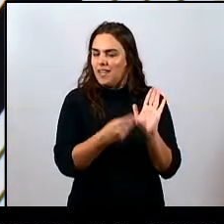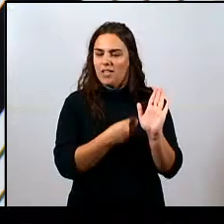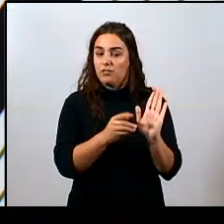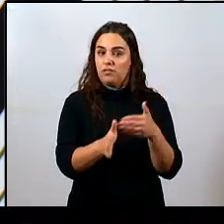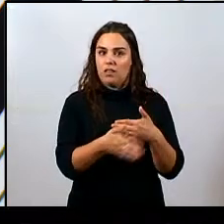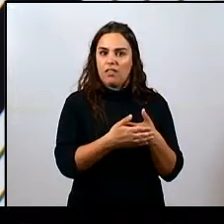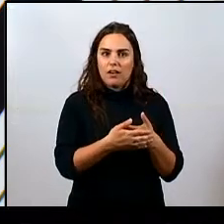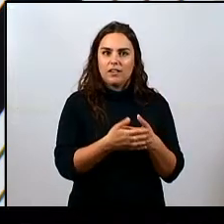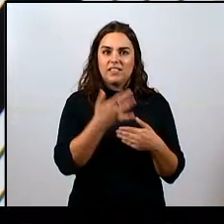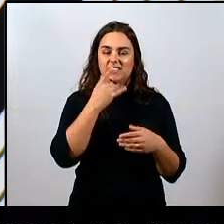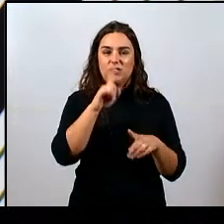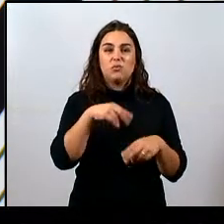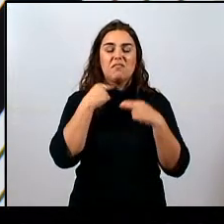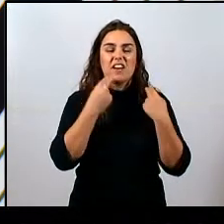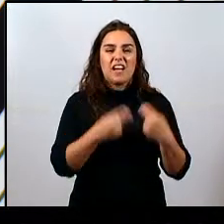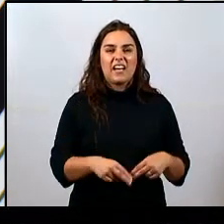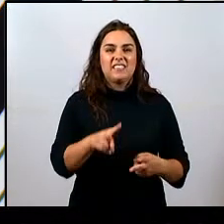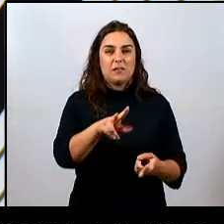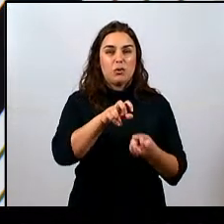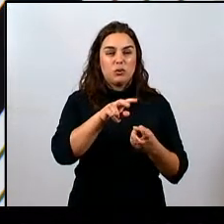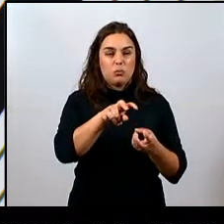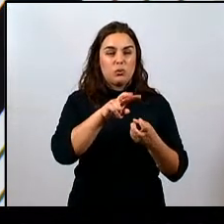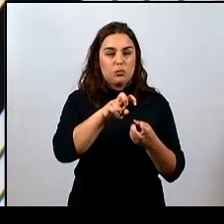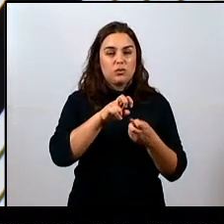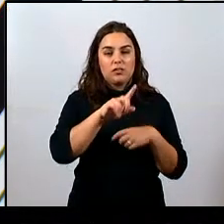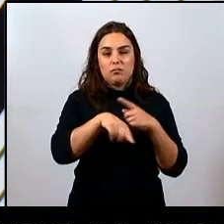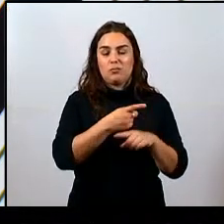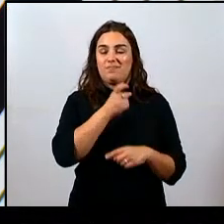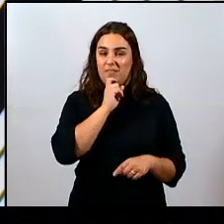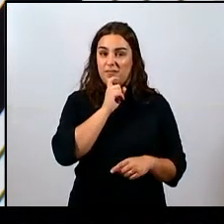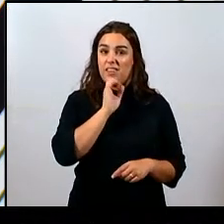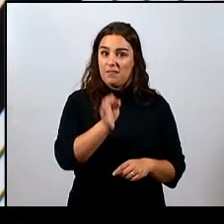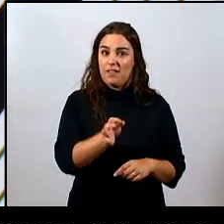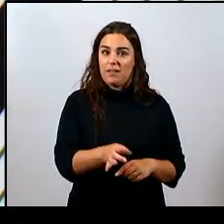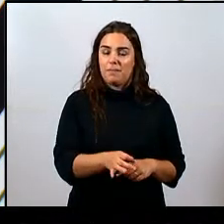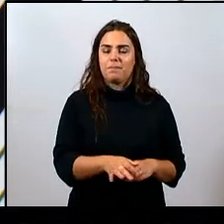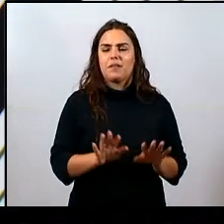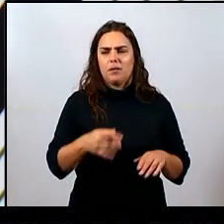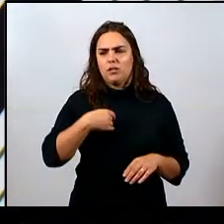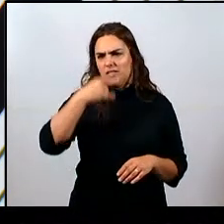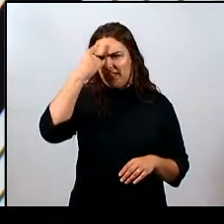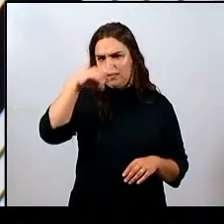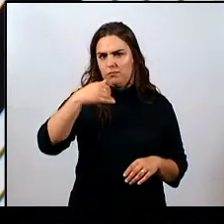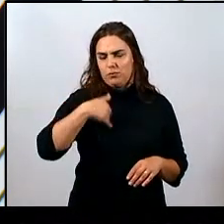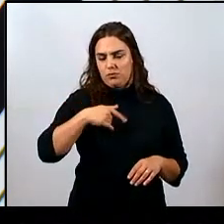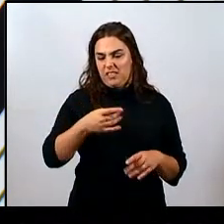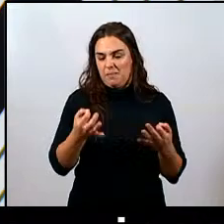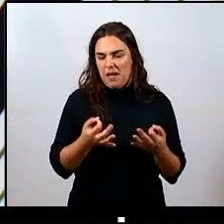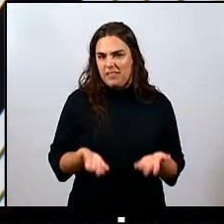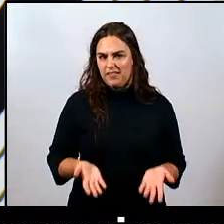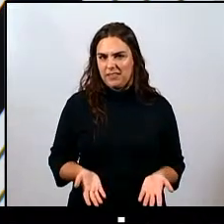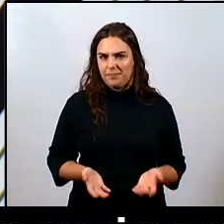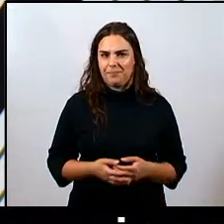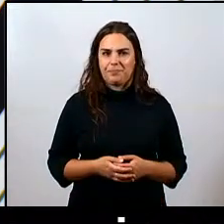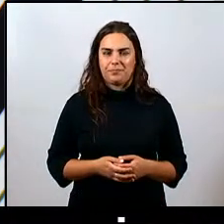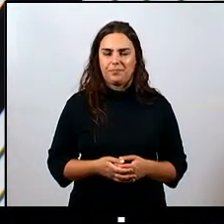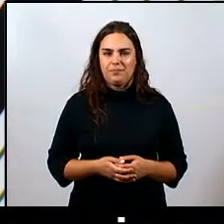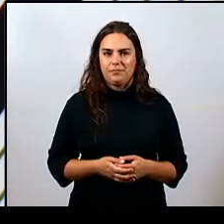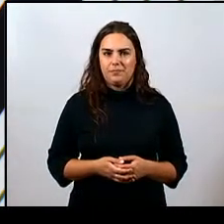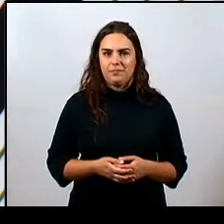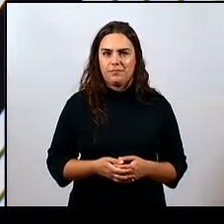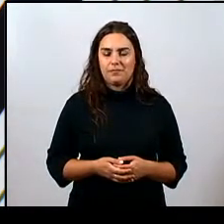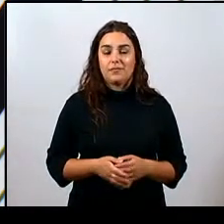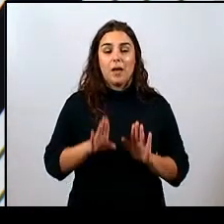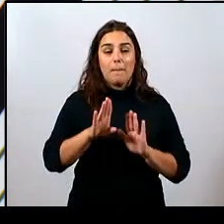Si tú las arruinas a impuestos, evidentemente es más difícil, ¿no? Pero todos sabemos lo que está aquí ocurriendo. Y dentro de ese Plan